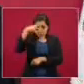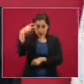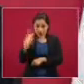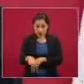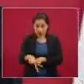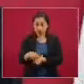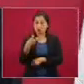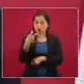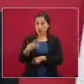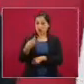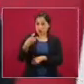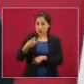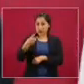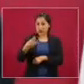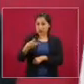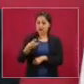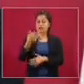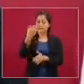porque